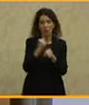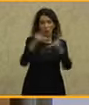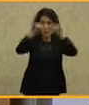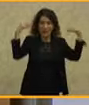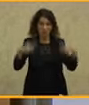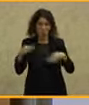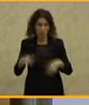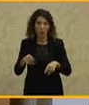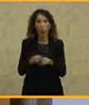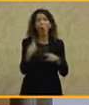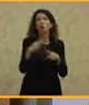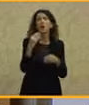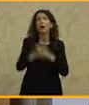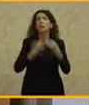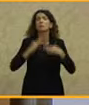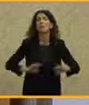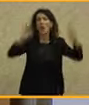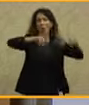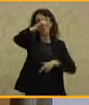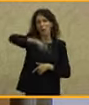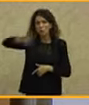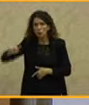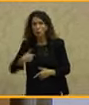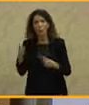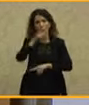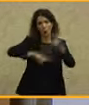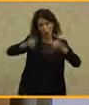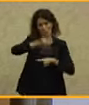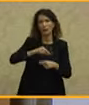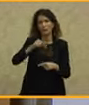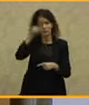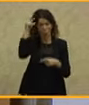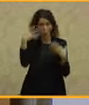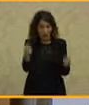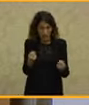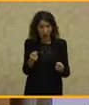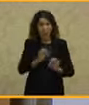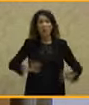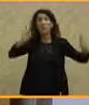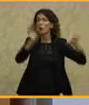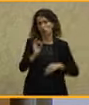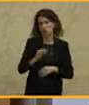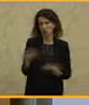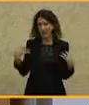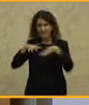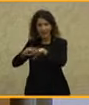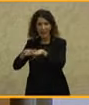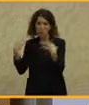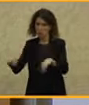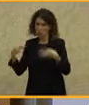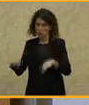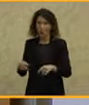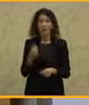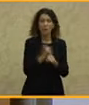no hacer cosas especiales para las personas que tienen problemas de salud mental, sino integrar normalmente